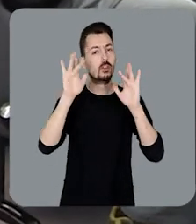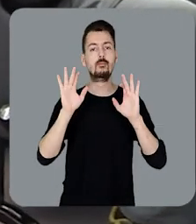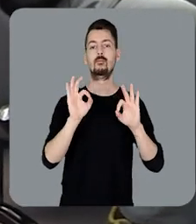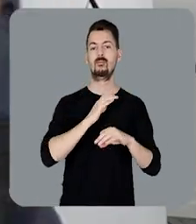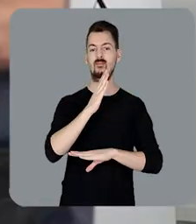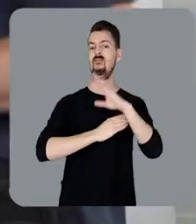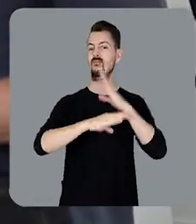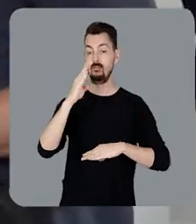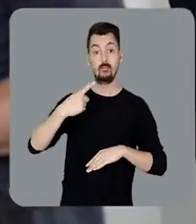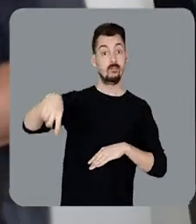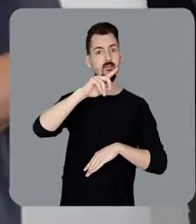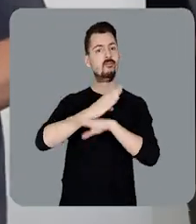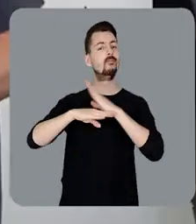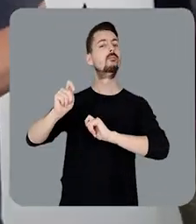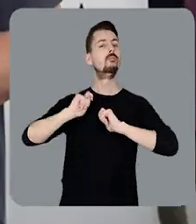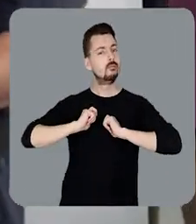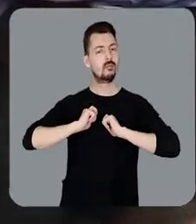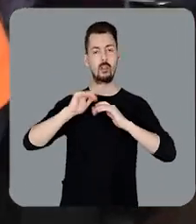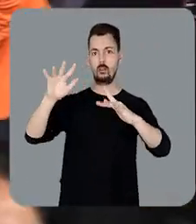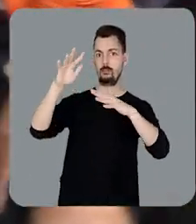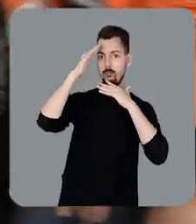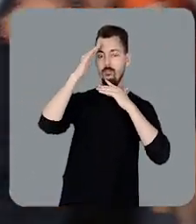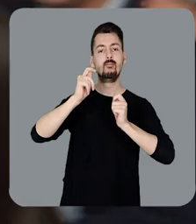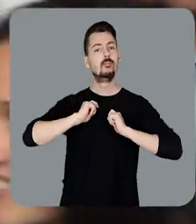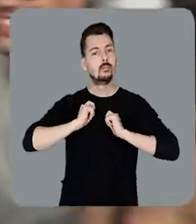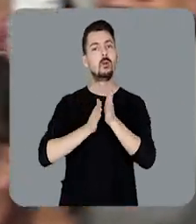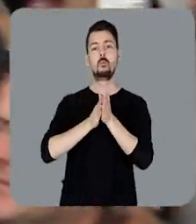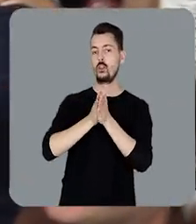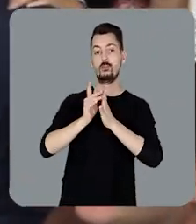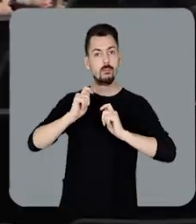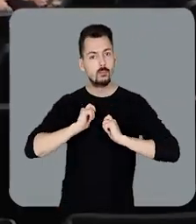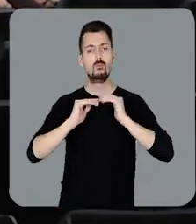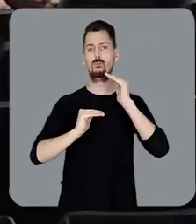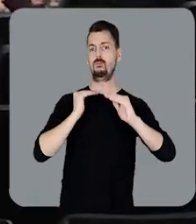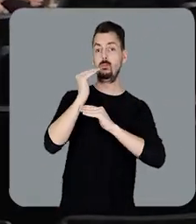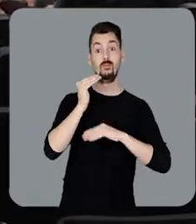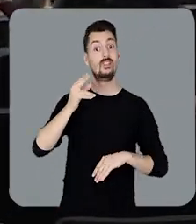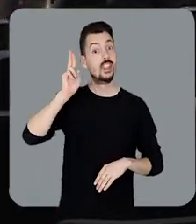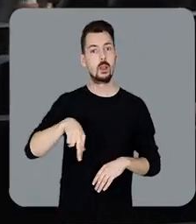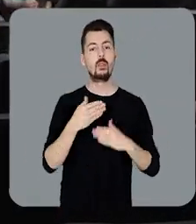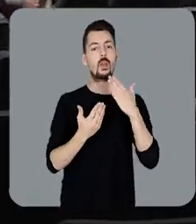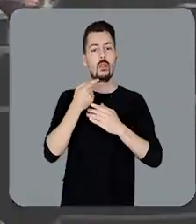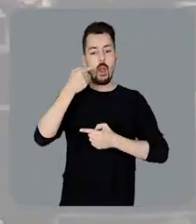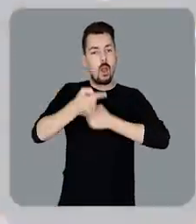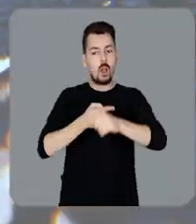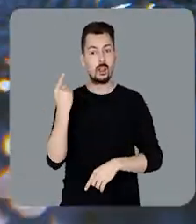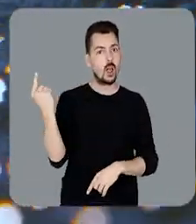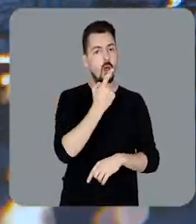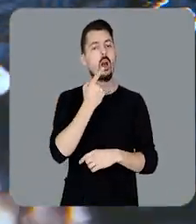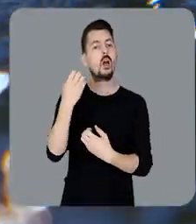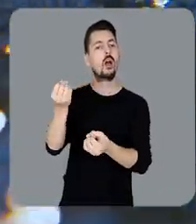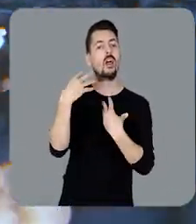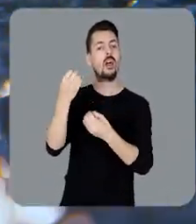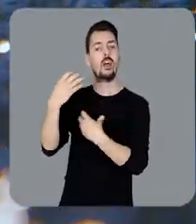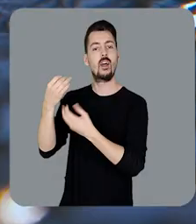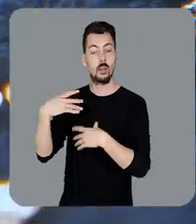discapacidad, acercándonos a todos la realidad de su día a día, como fuente de inspiración, motivación y superación.